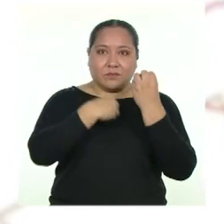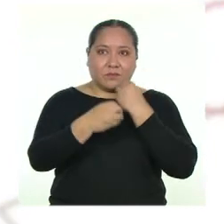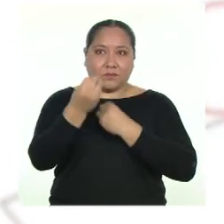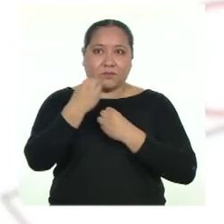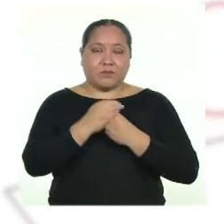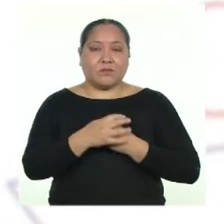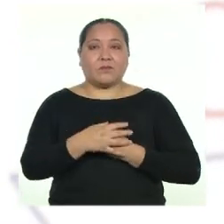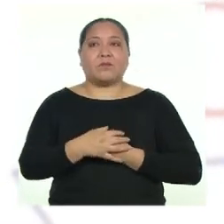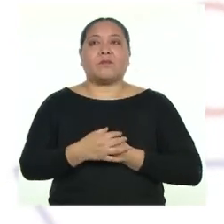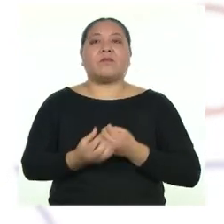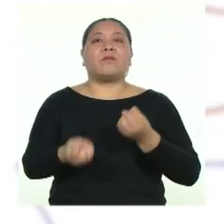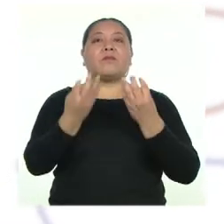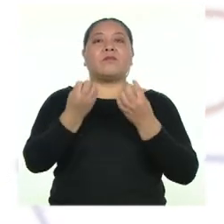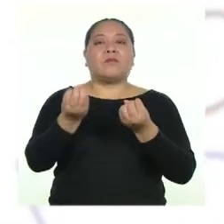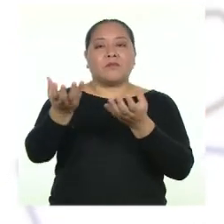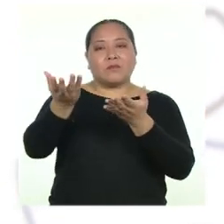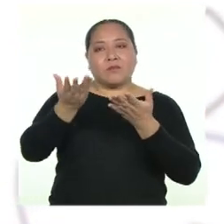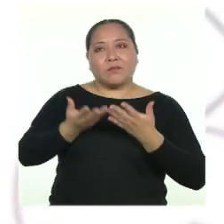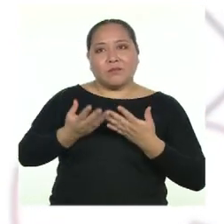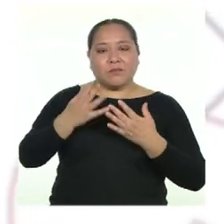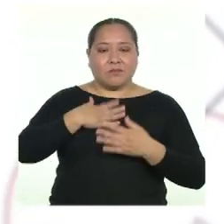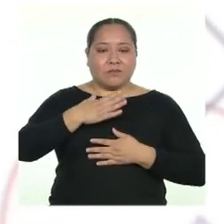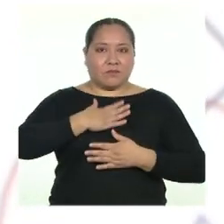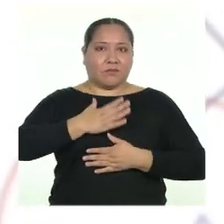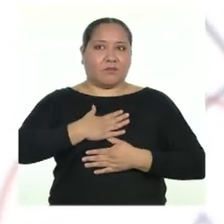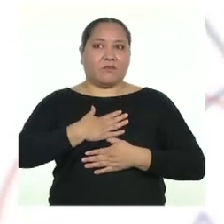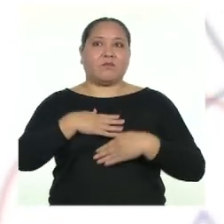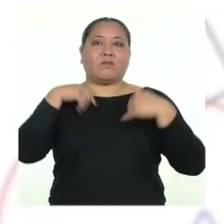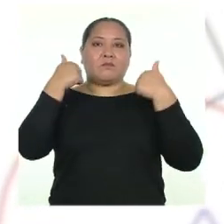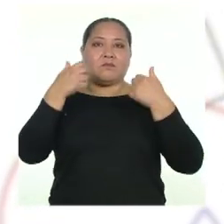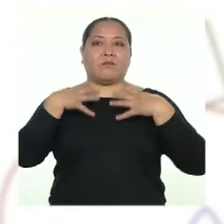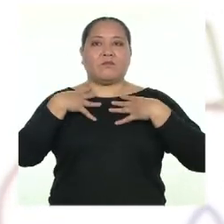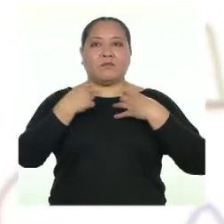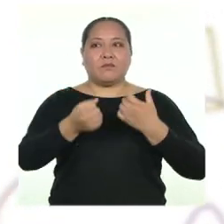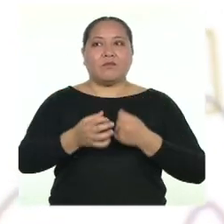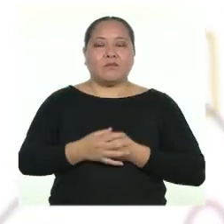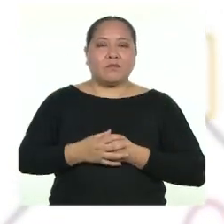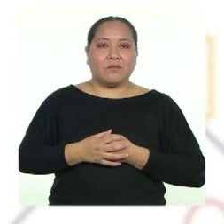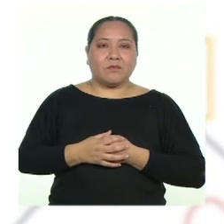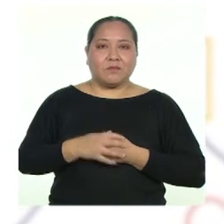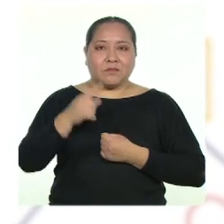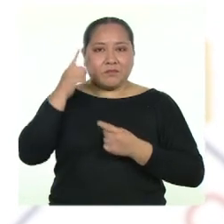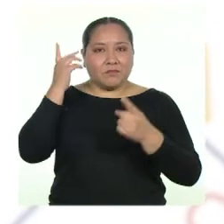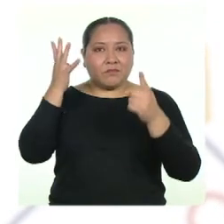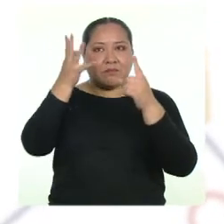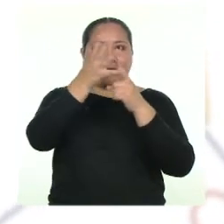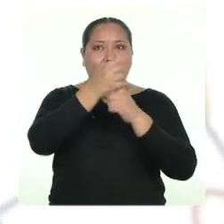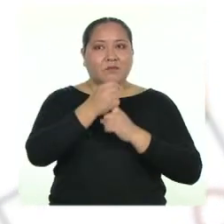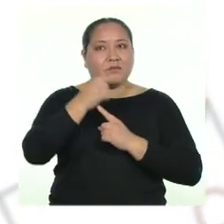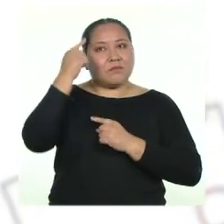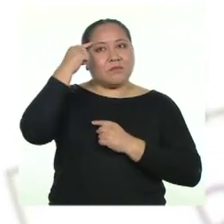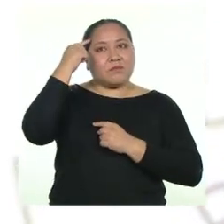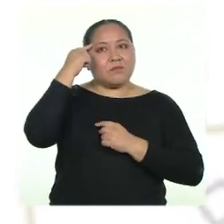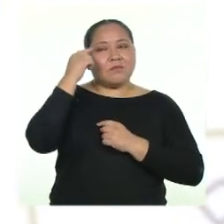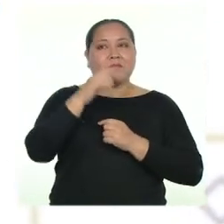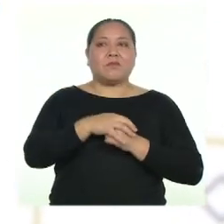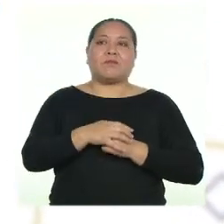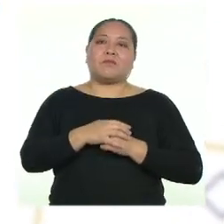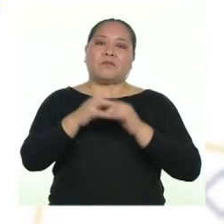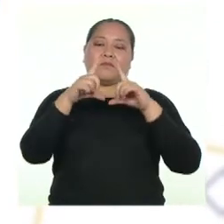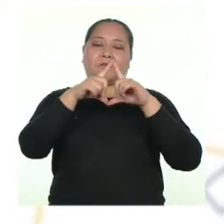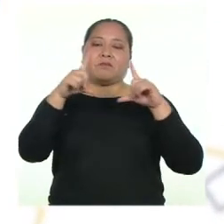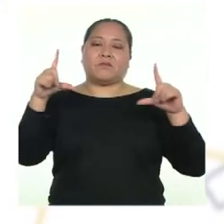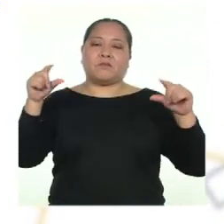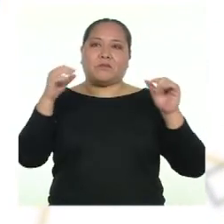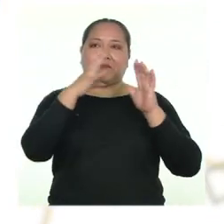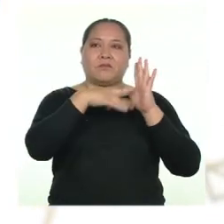alimentos y cuánto nos aportan para que nuestro organismo se encuentre saludable. Para lograrlo, considera los valores de la siguiente